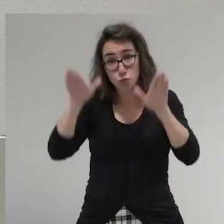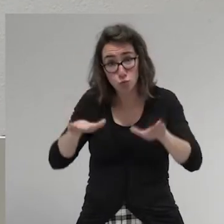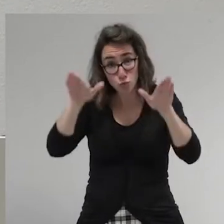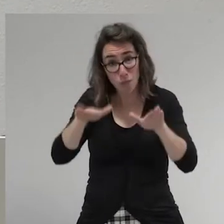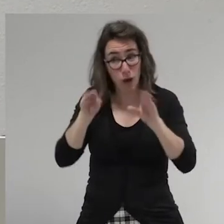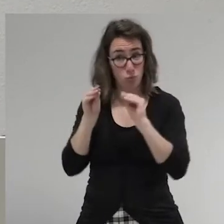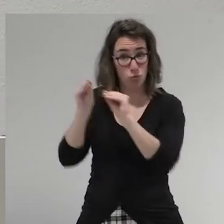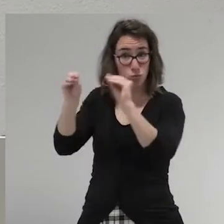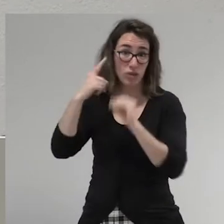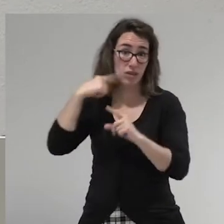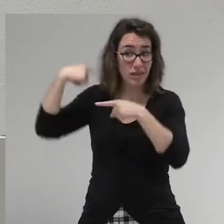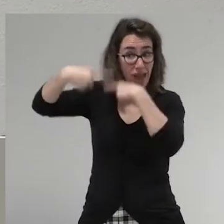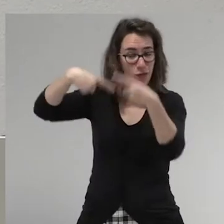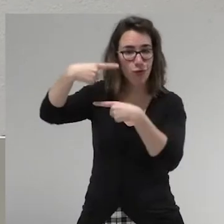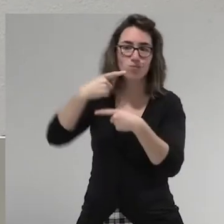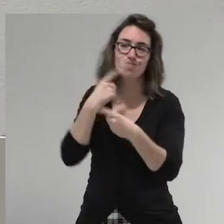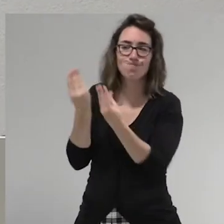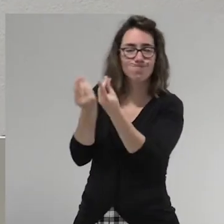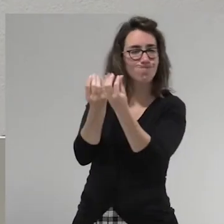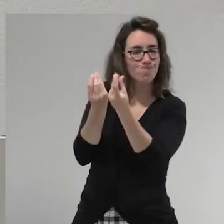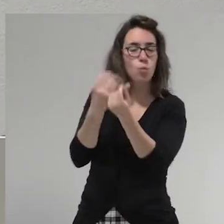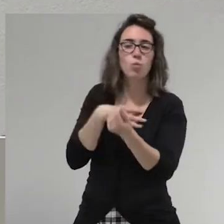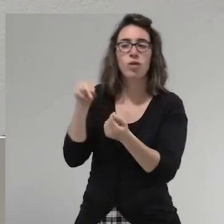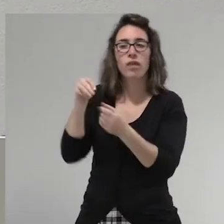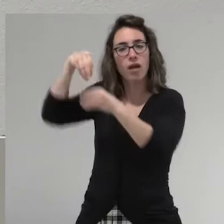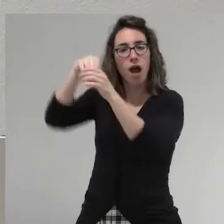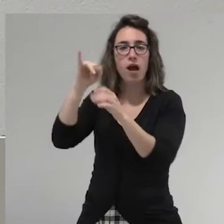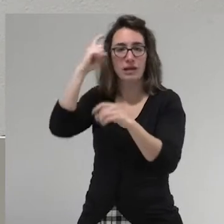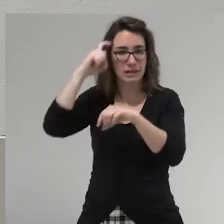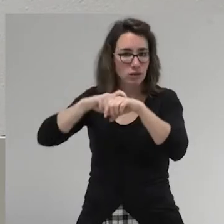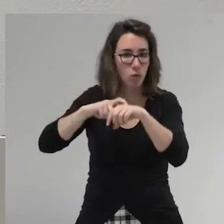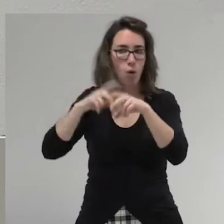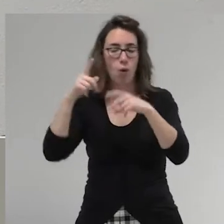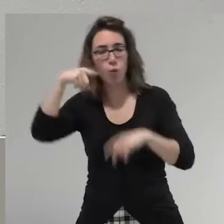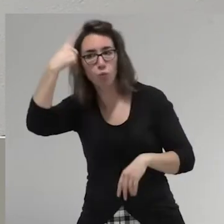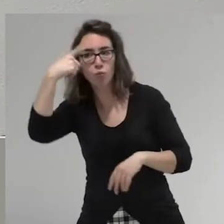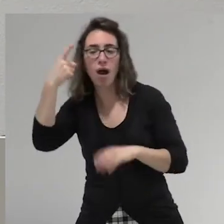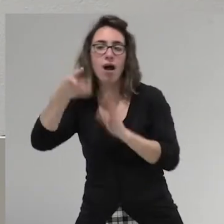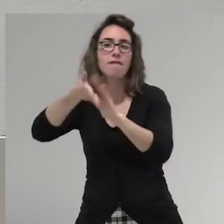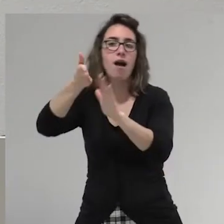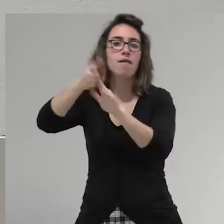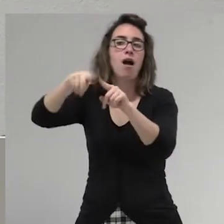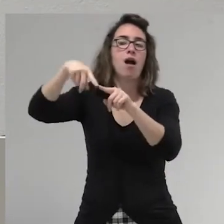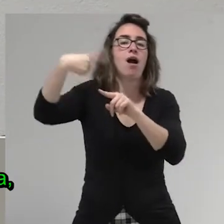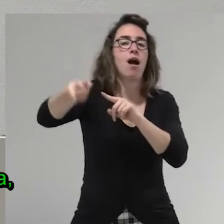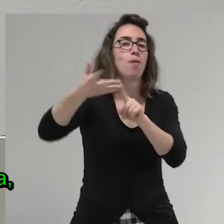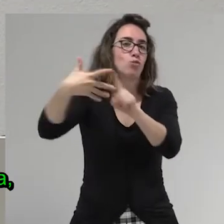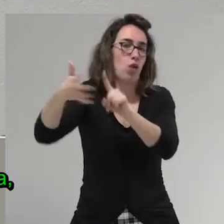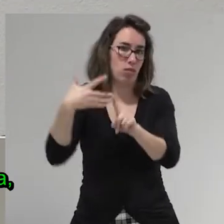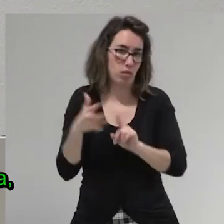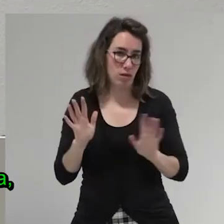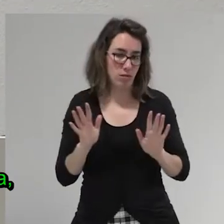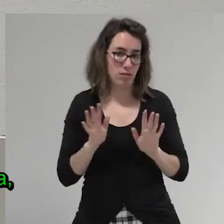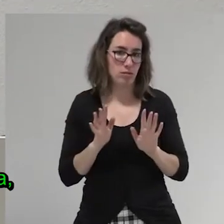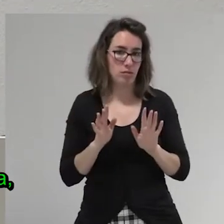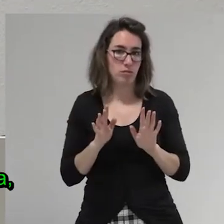haber predisposiciones psicoculturales para el acometimiento de actos violentos. ¿Sí?